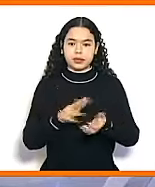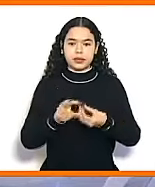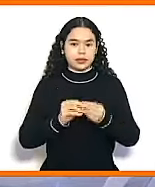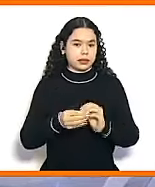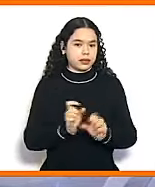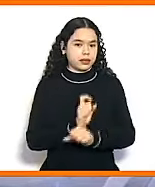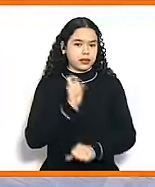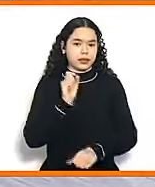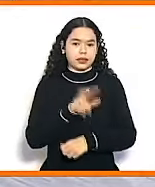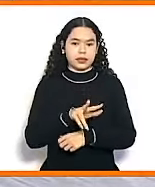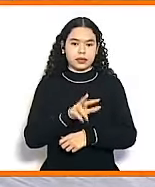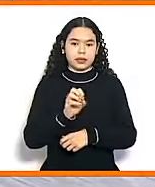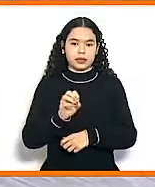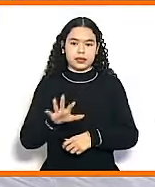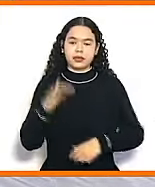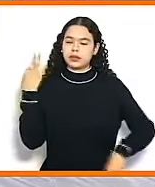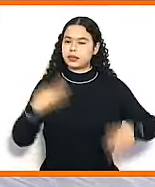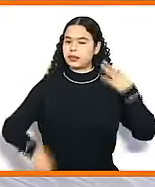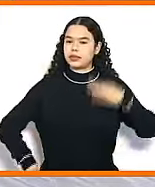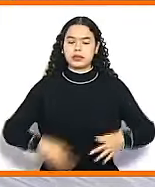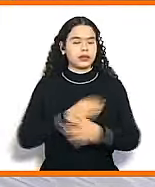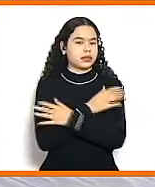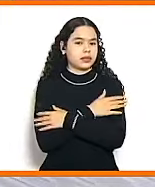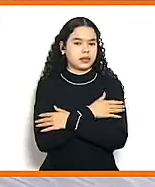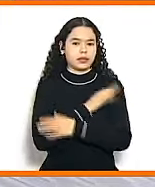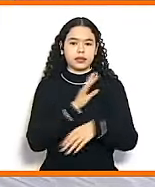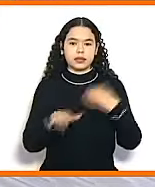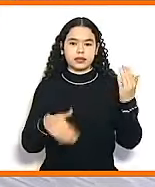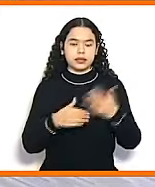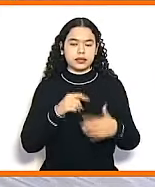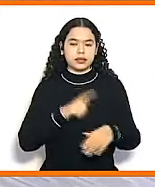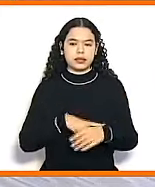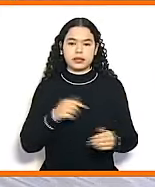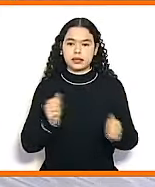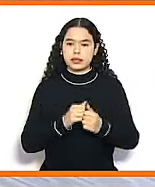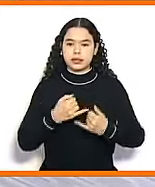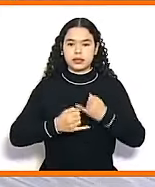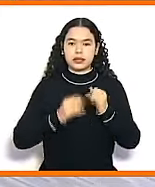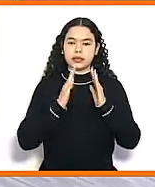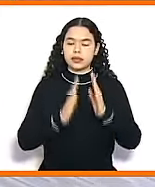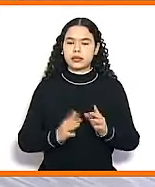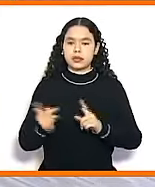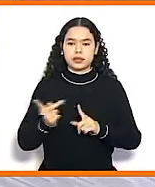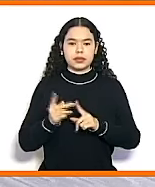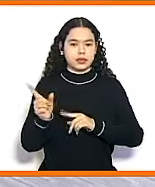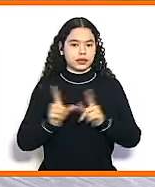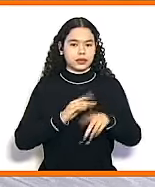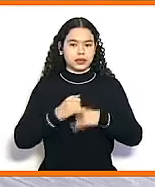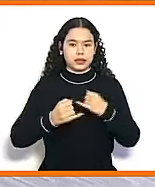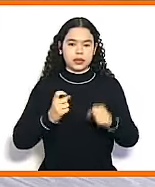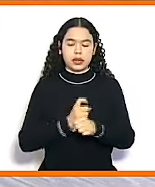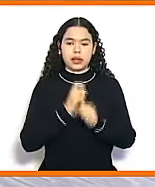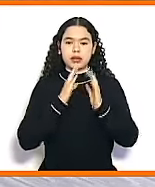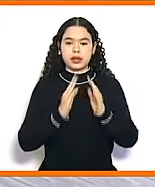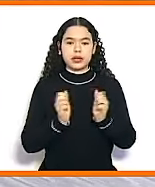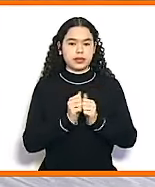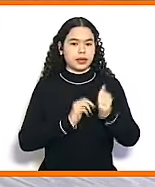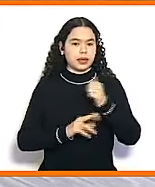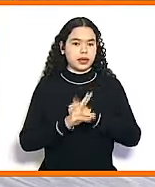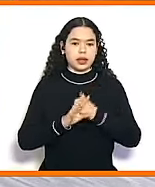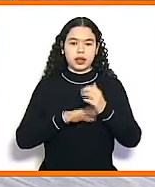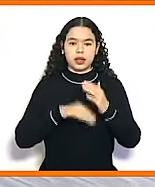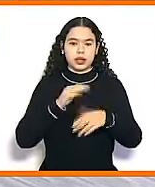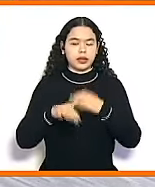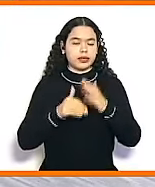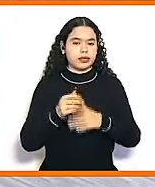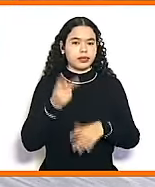es el 305 Muchas felicidades espero que tengas tu catrachada en mano y que ganes a lo Catracho con premiados en ambas posiciones